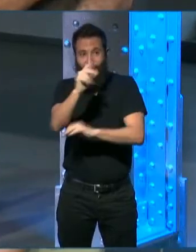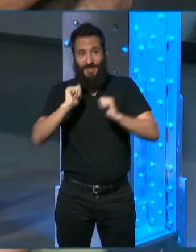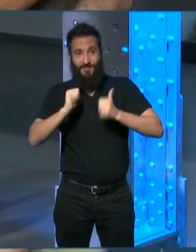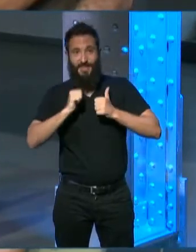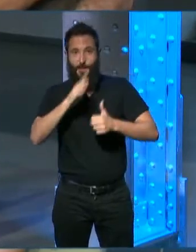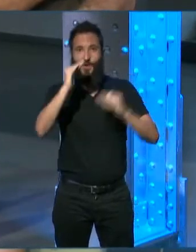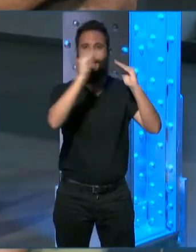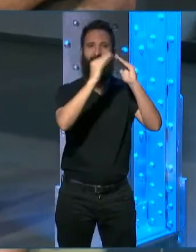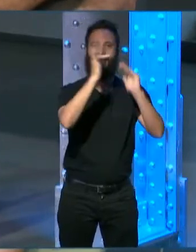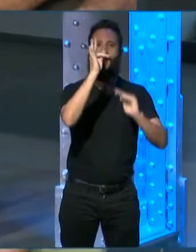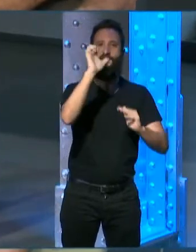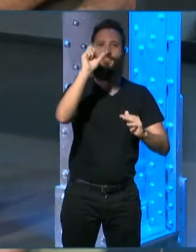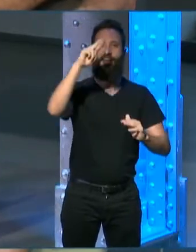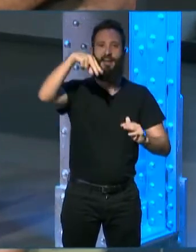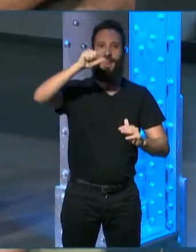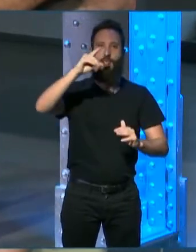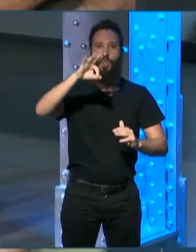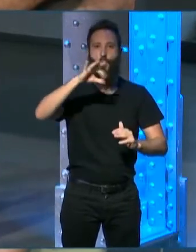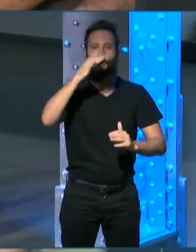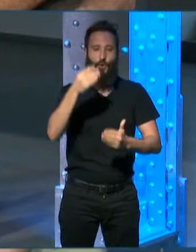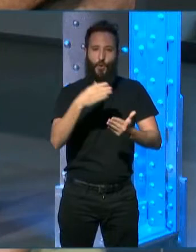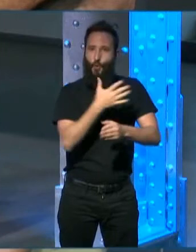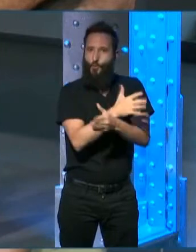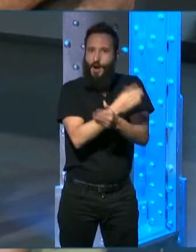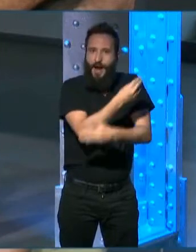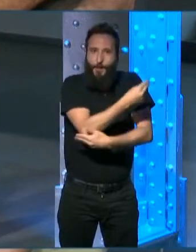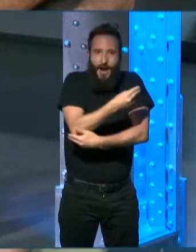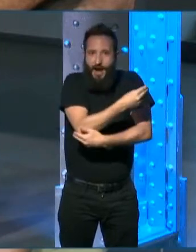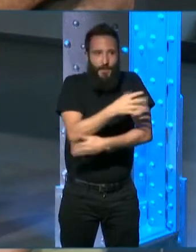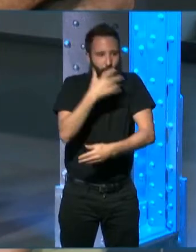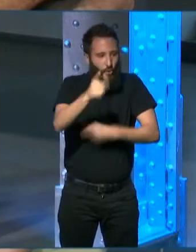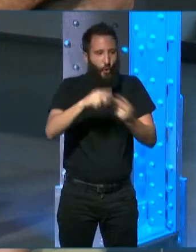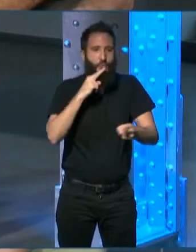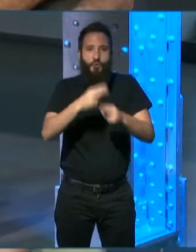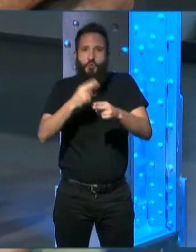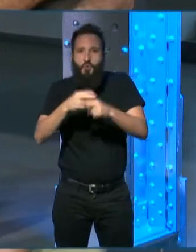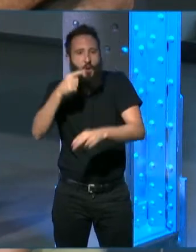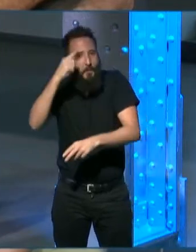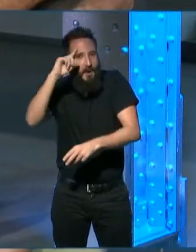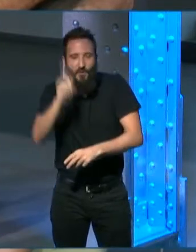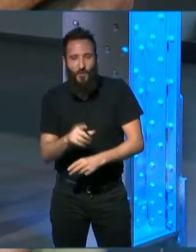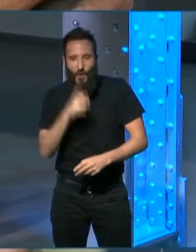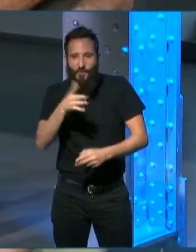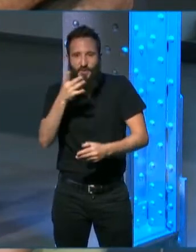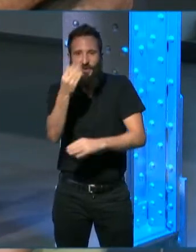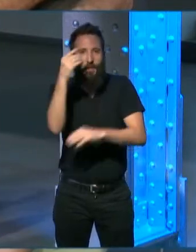Royuela, con esas Barbies o esas muñecas de cuyo nombre ignoro, decapitadas y con los ojos traspasados